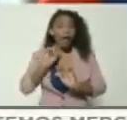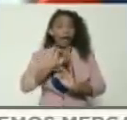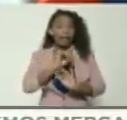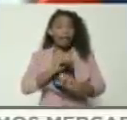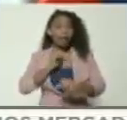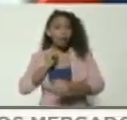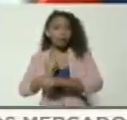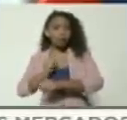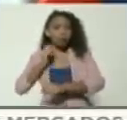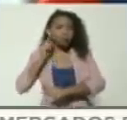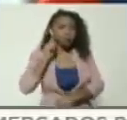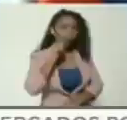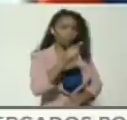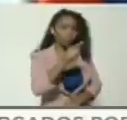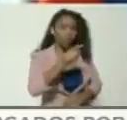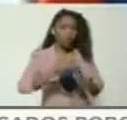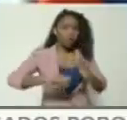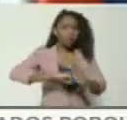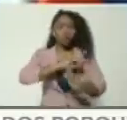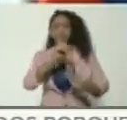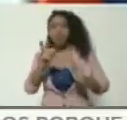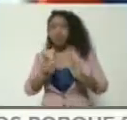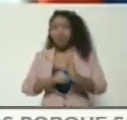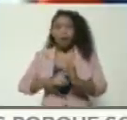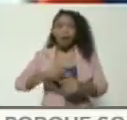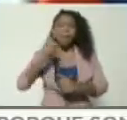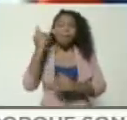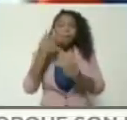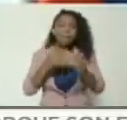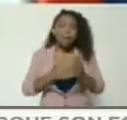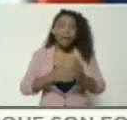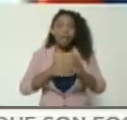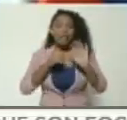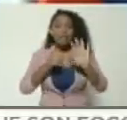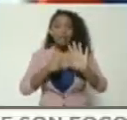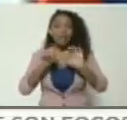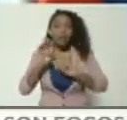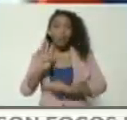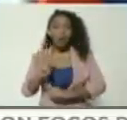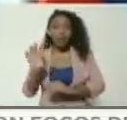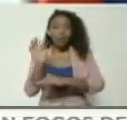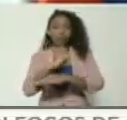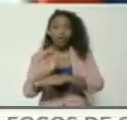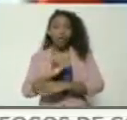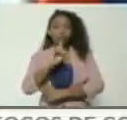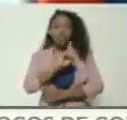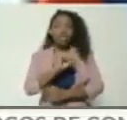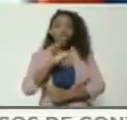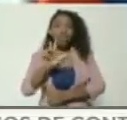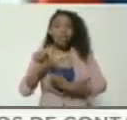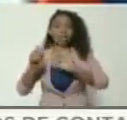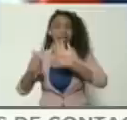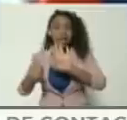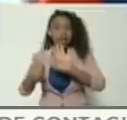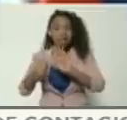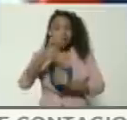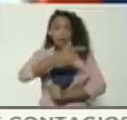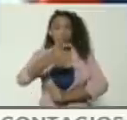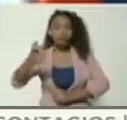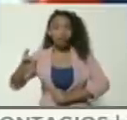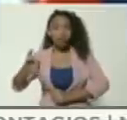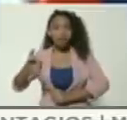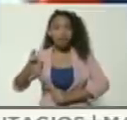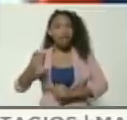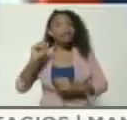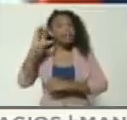acusados un total de 1.064 funcionarios y 136 civiles, y se